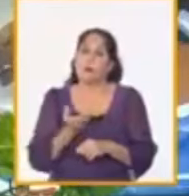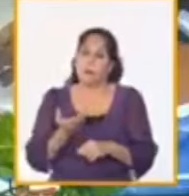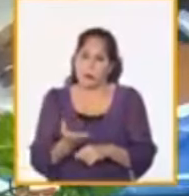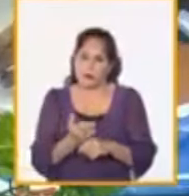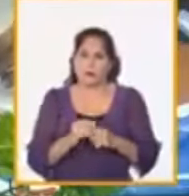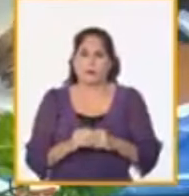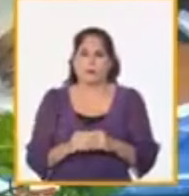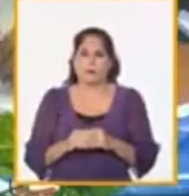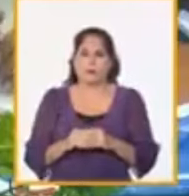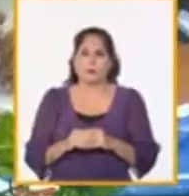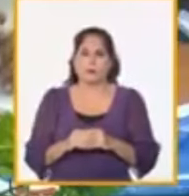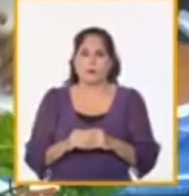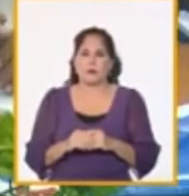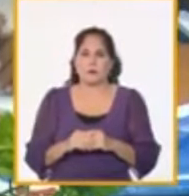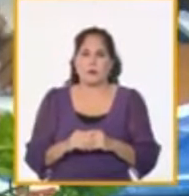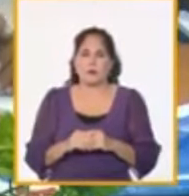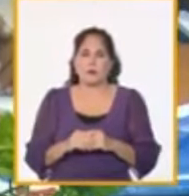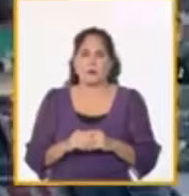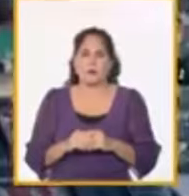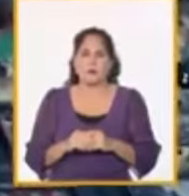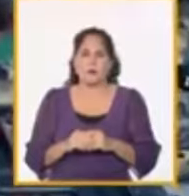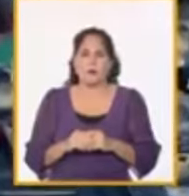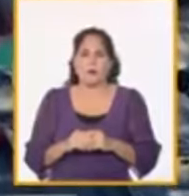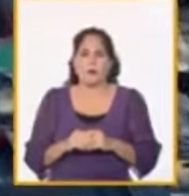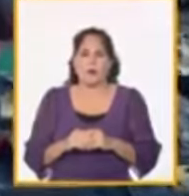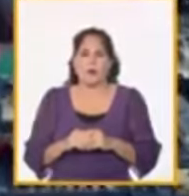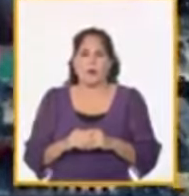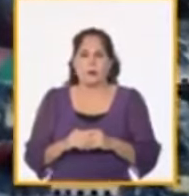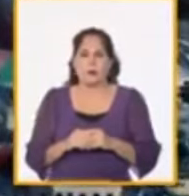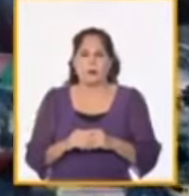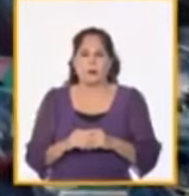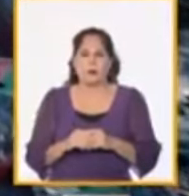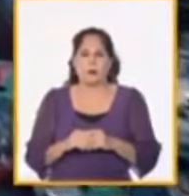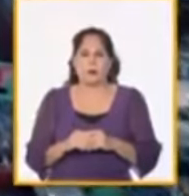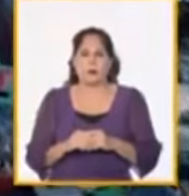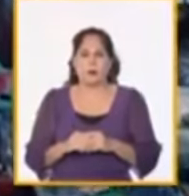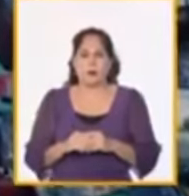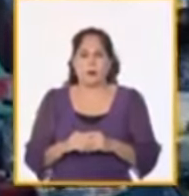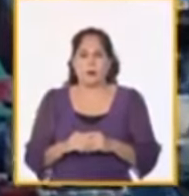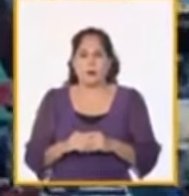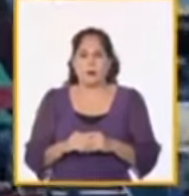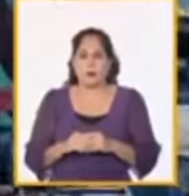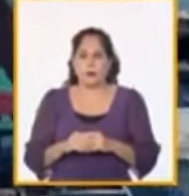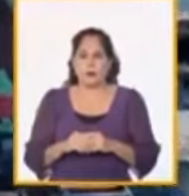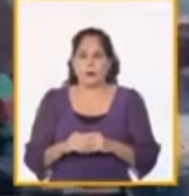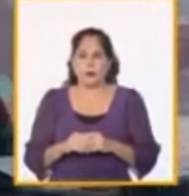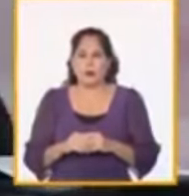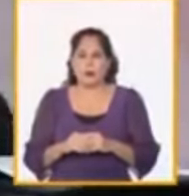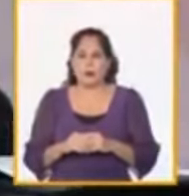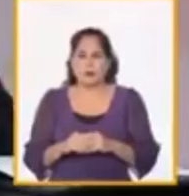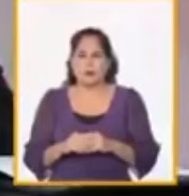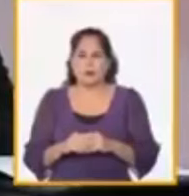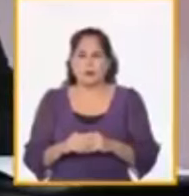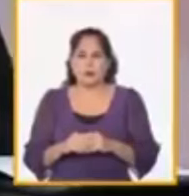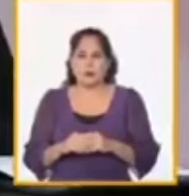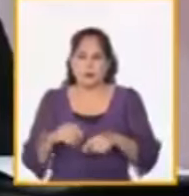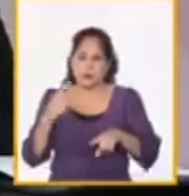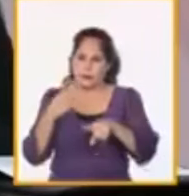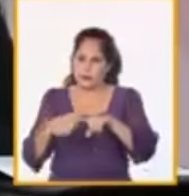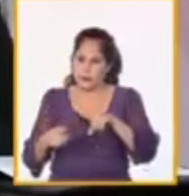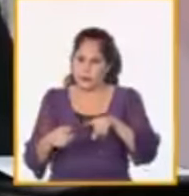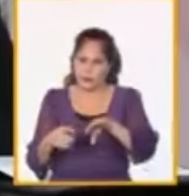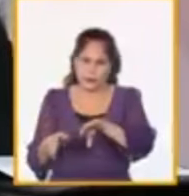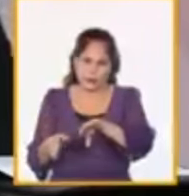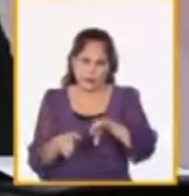Holguín, el camarógrafo Eide La Pera y Jordanis Rodríguez Laurencio, Canal Cubano de Noticias. Bueno, más allá